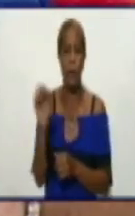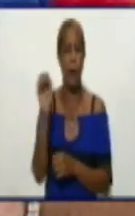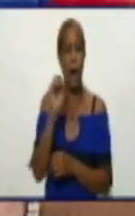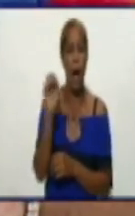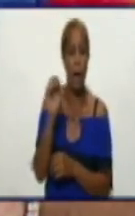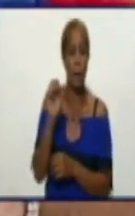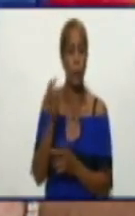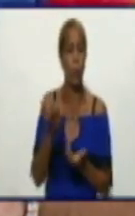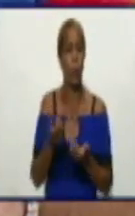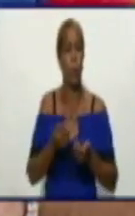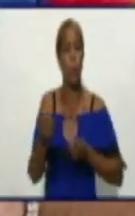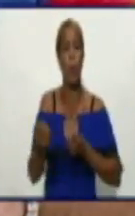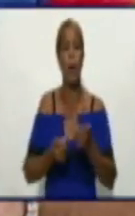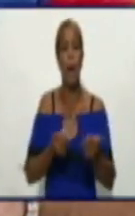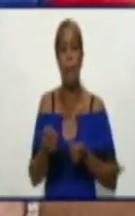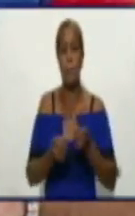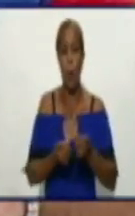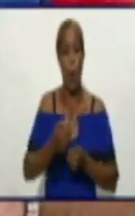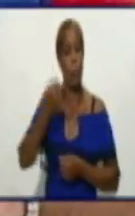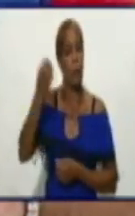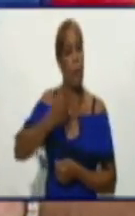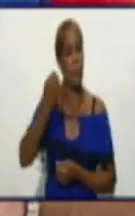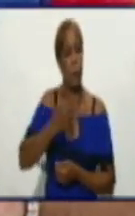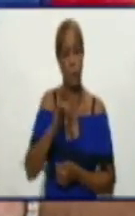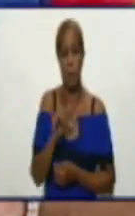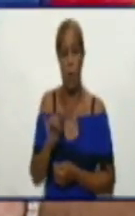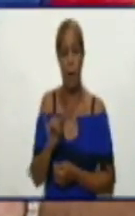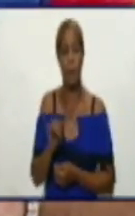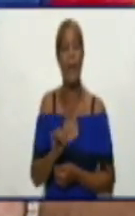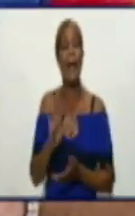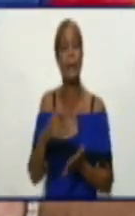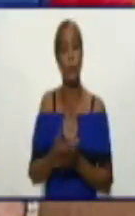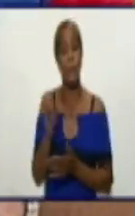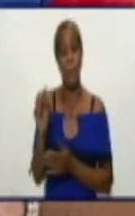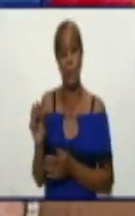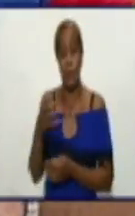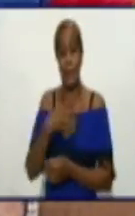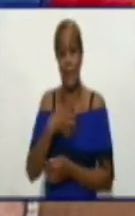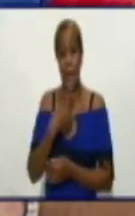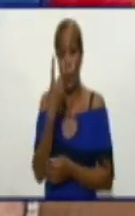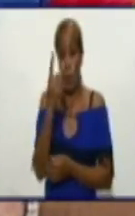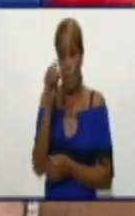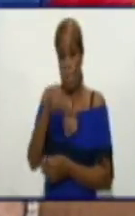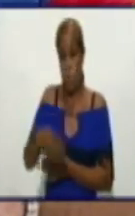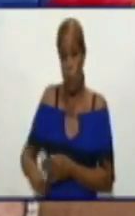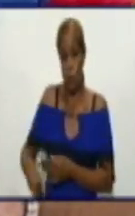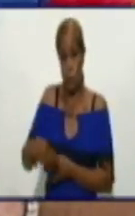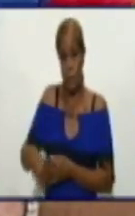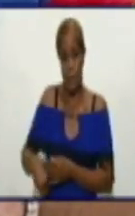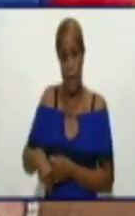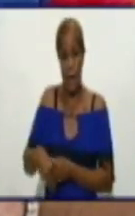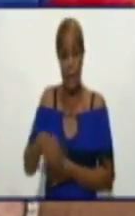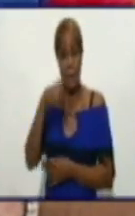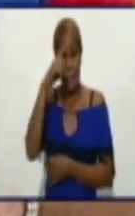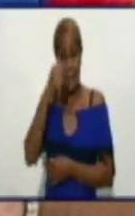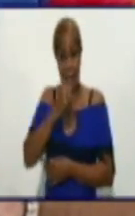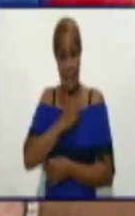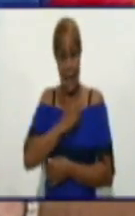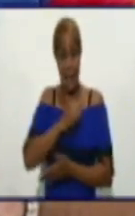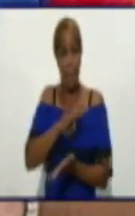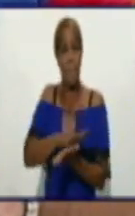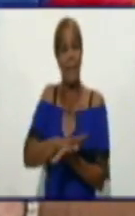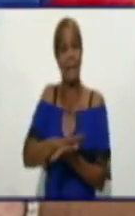todo el confort, con toda la necesidad. Las personas tienen una posibilidad, es decir, después de esto, si quieren prestar servicio de transportación de pasajeros de